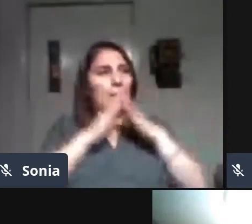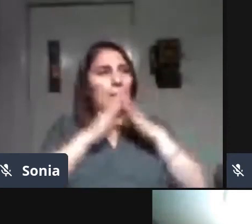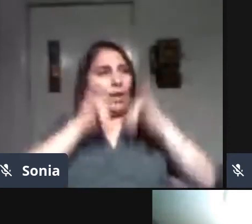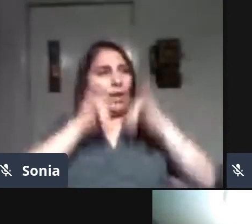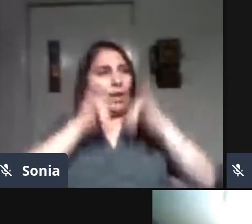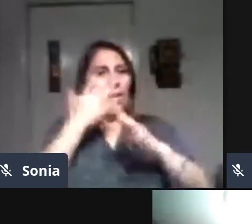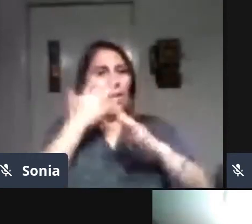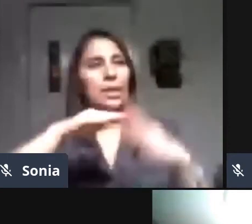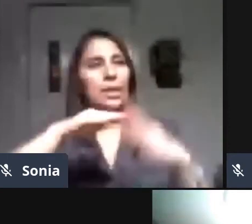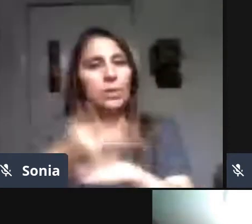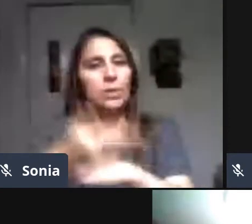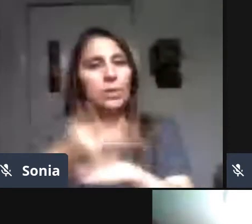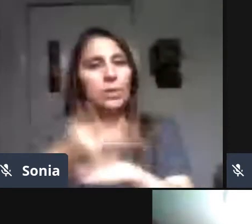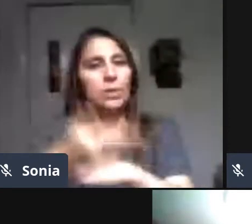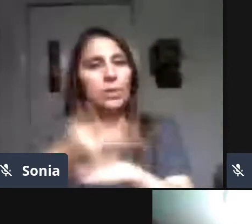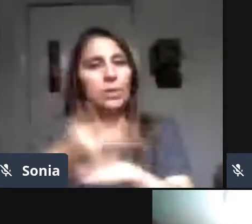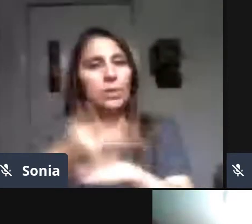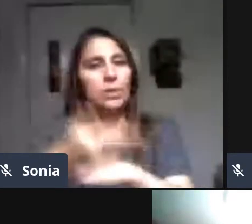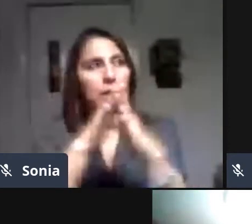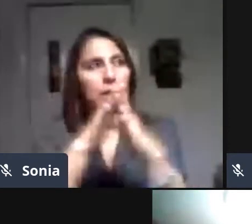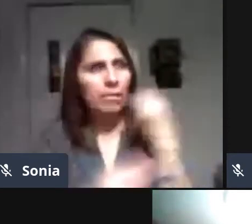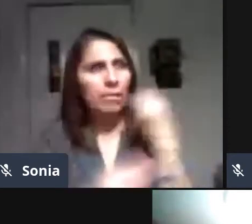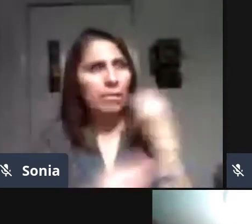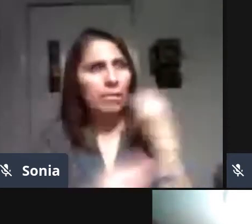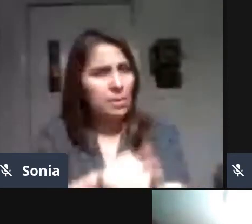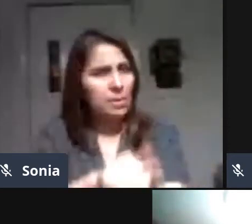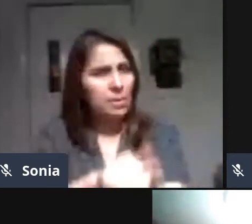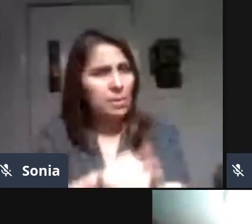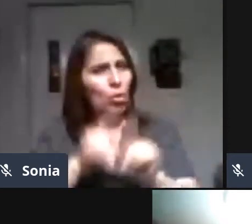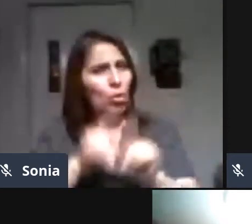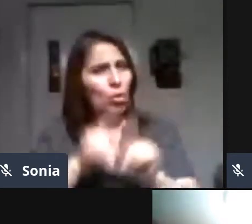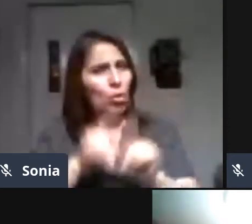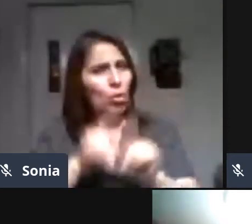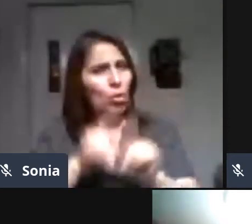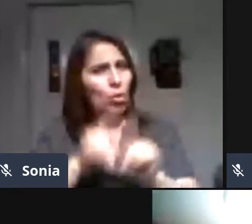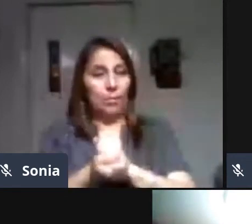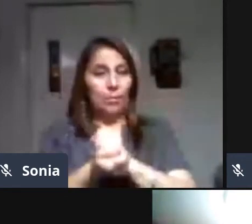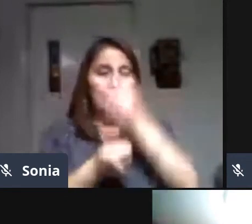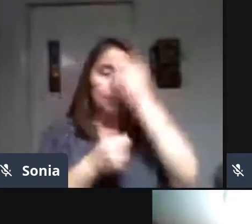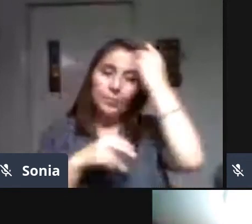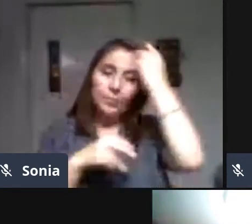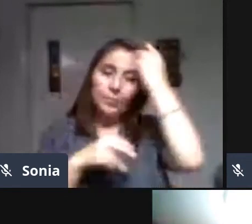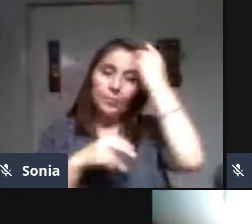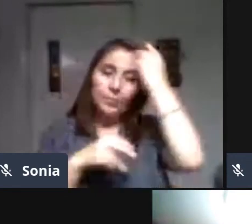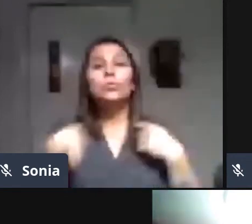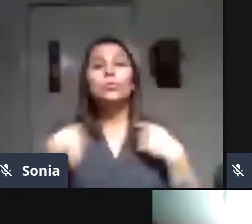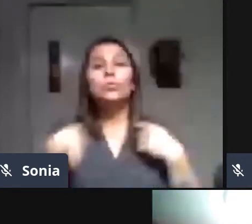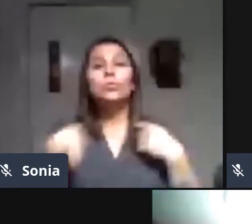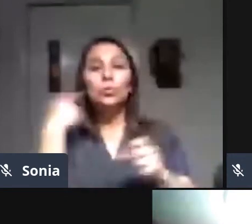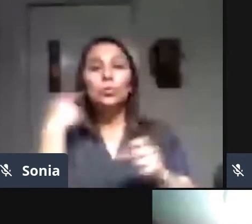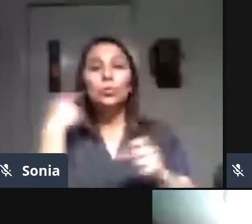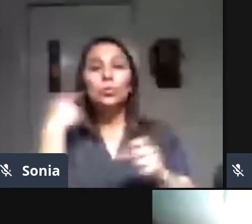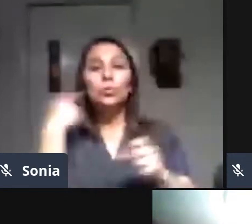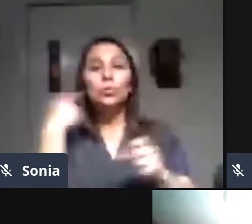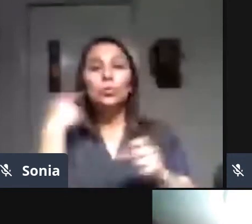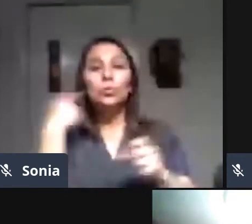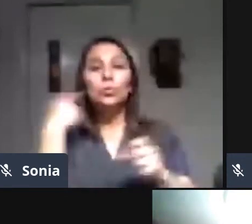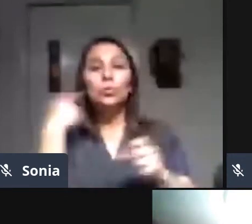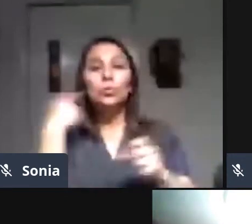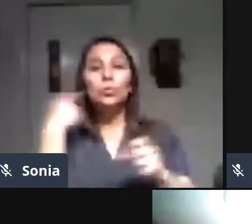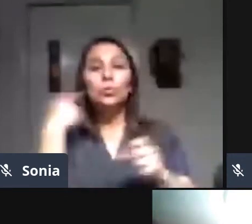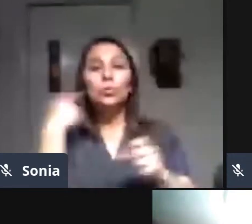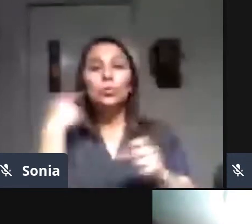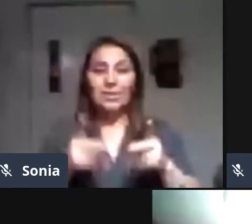nuevos mecanismos no a entender cómo esa obra primaria que hace un artesano también es arte solamente que pues se